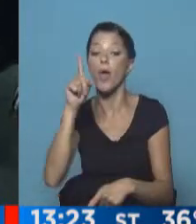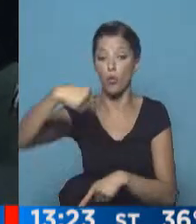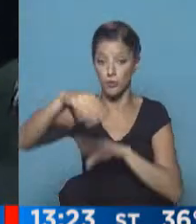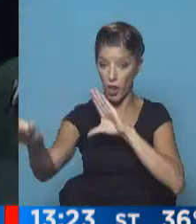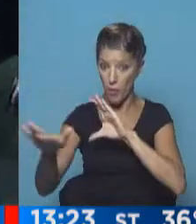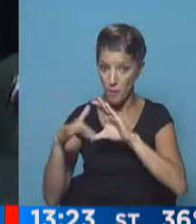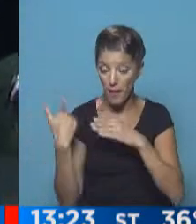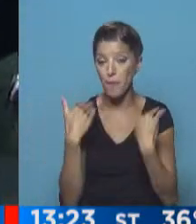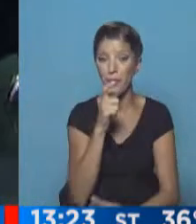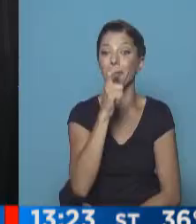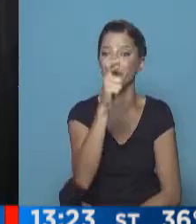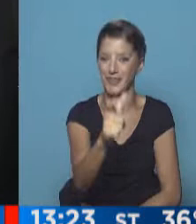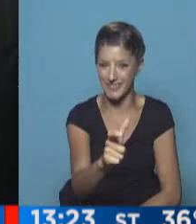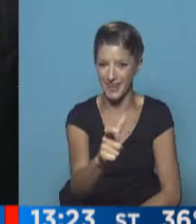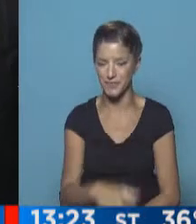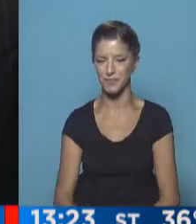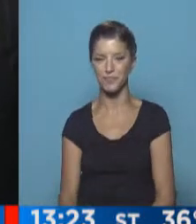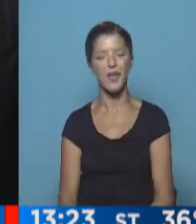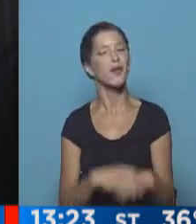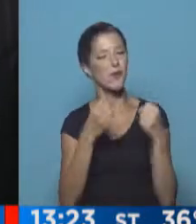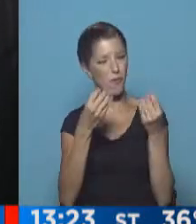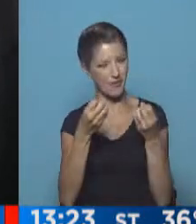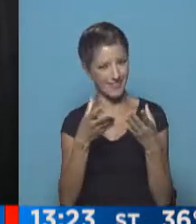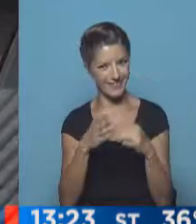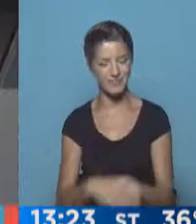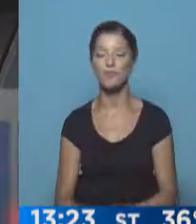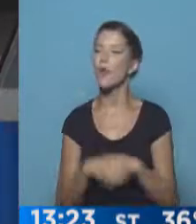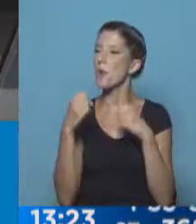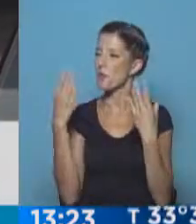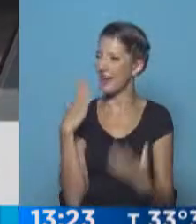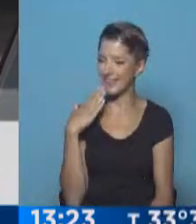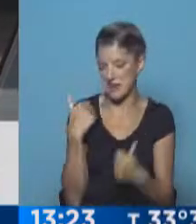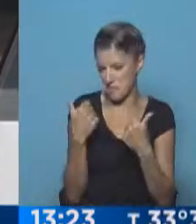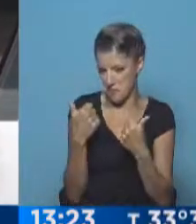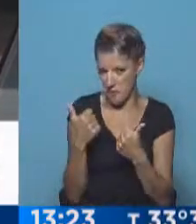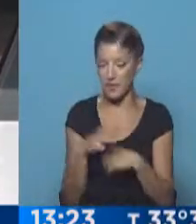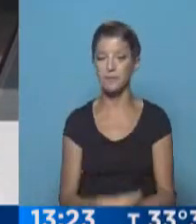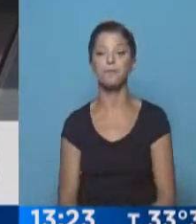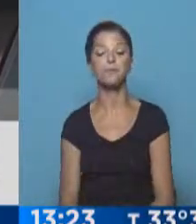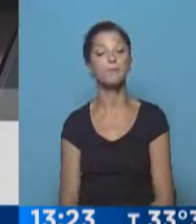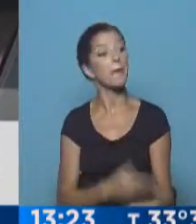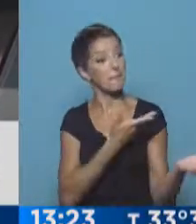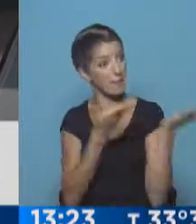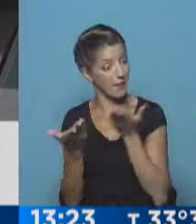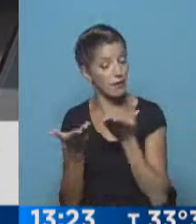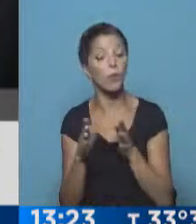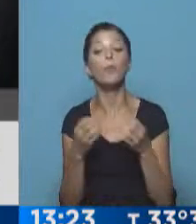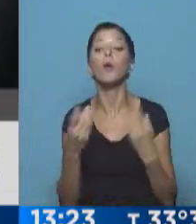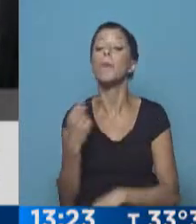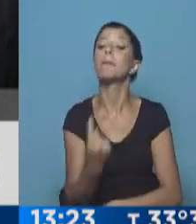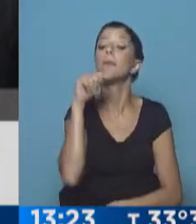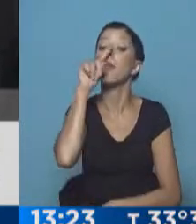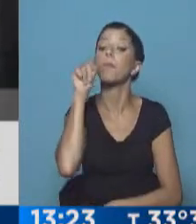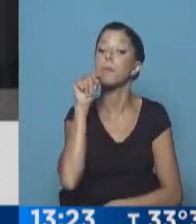como todas las semanas en visión 7 mediodía como estás dios bueno comenzamos con la primera